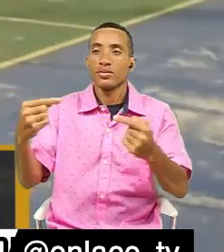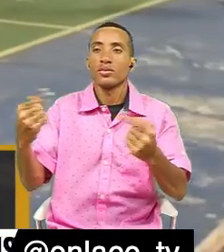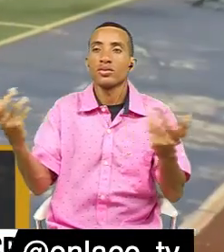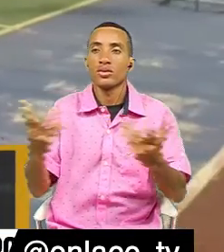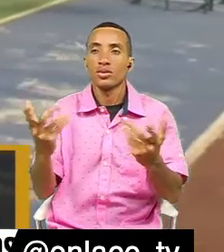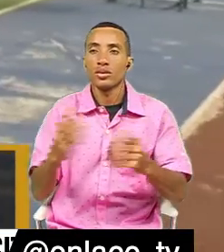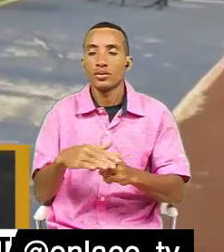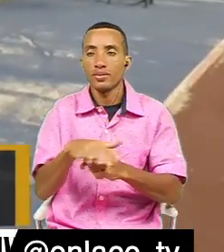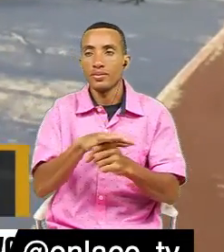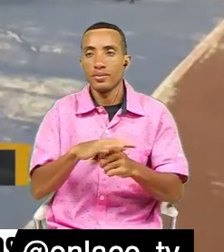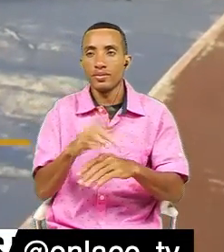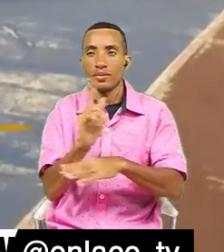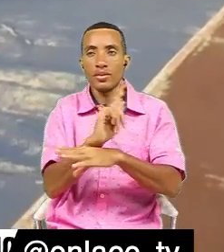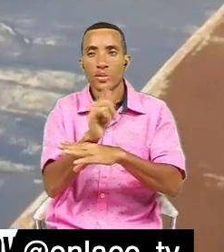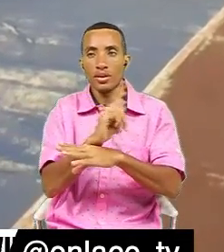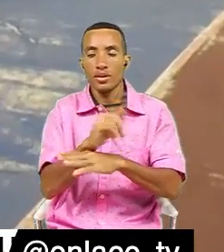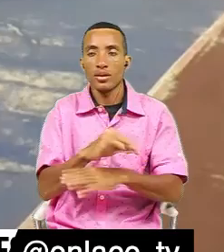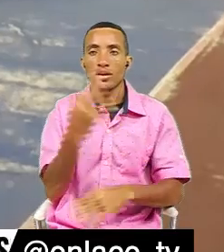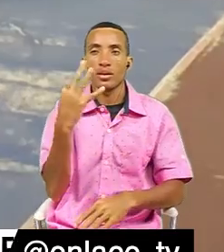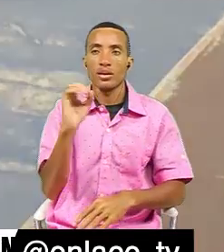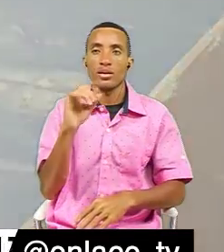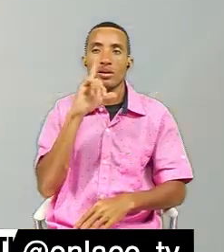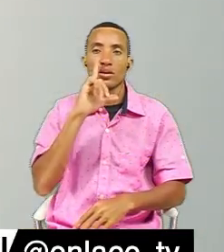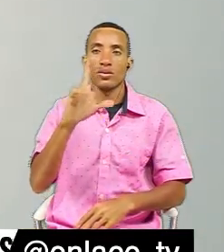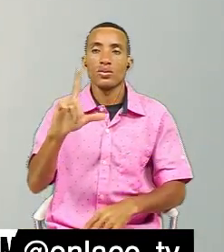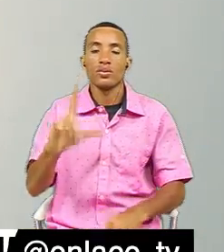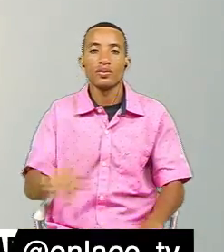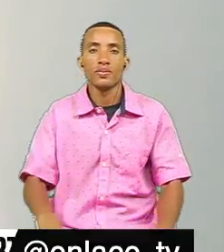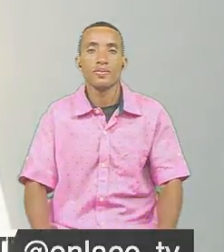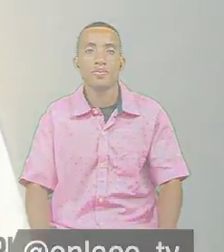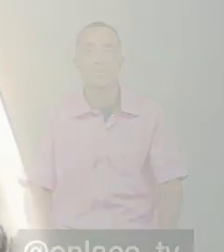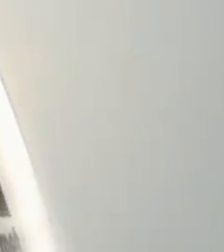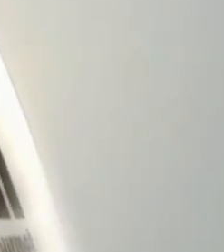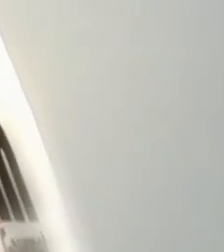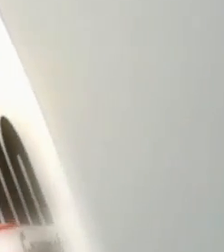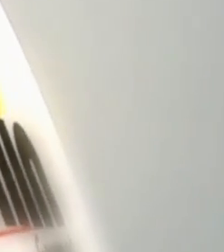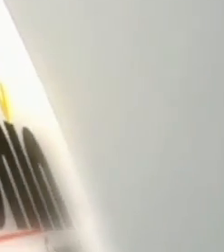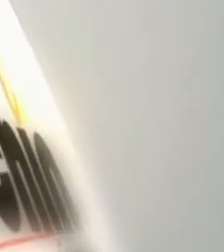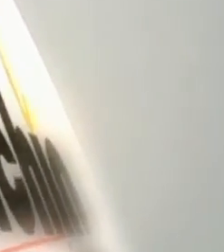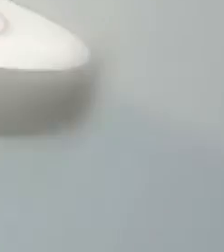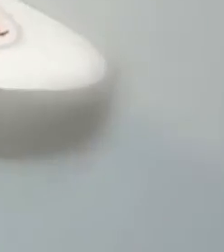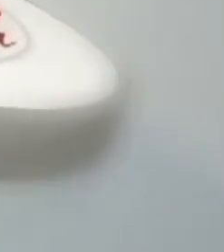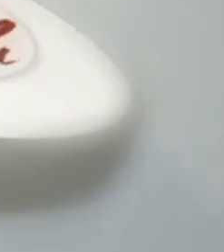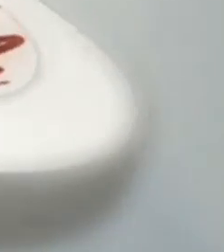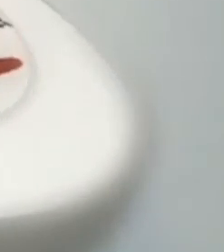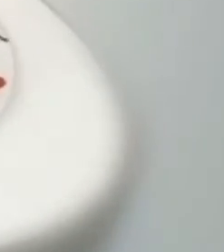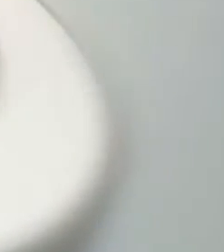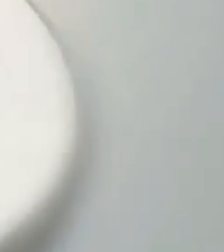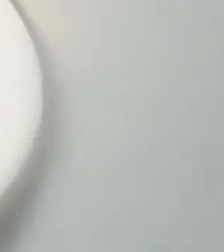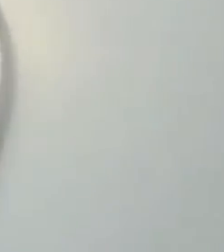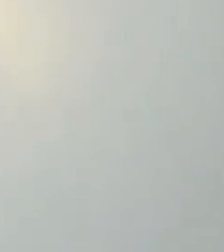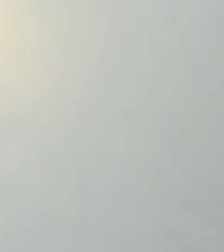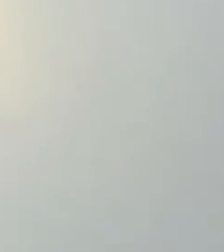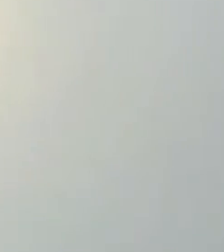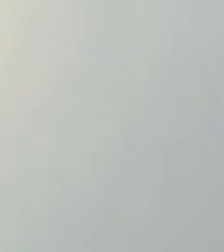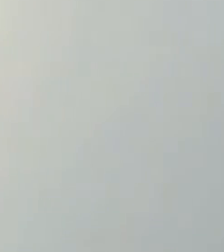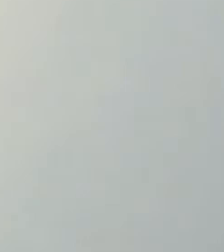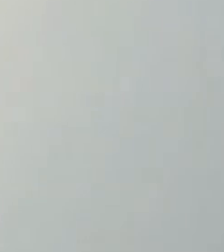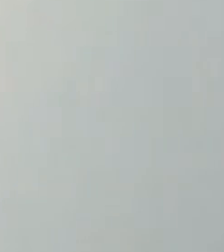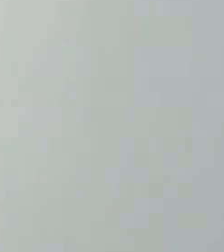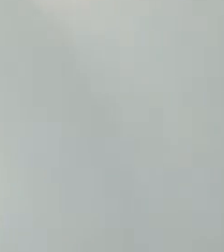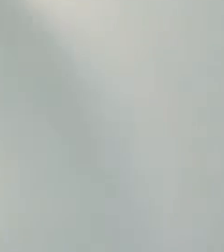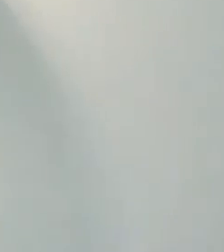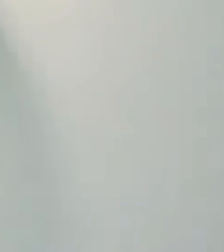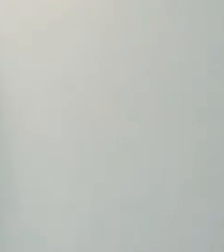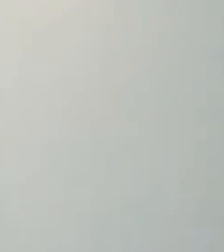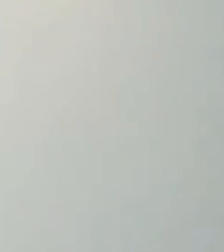La Floresta el próximo 30 de julio. Hasta aquí los deportes, con el patrocinio de Restaurante El Machín Gourmet,